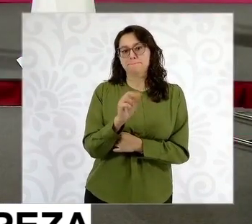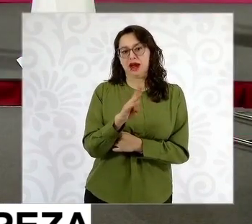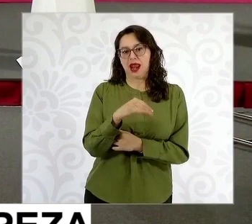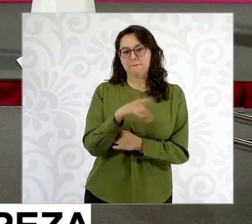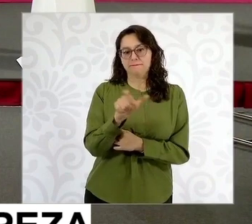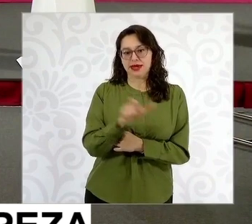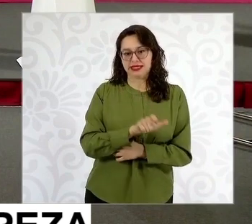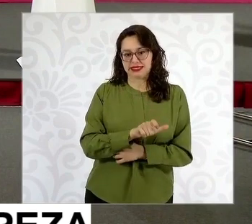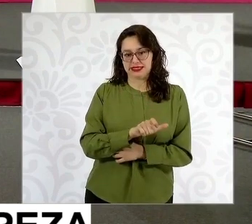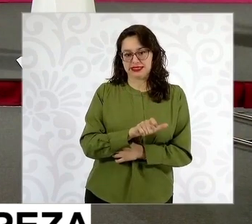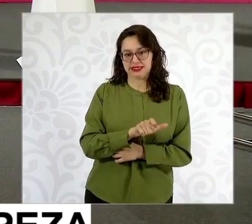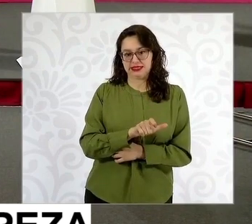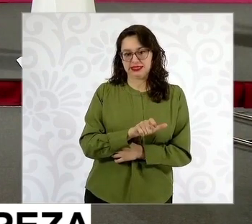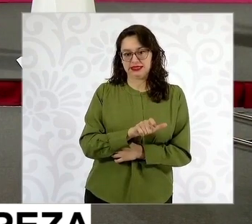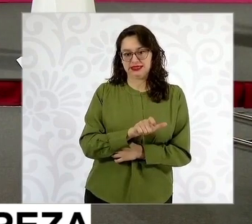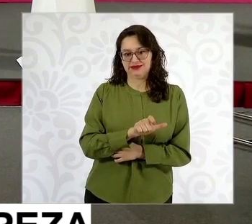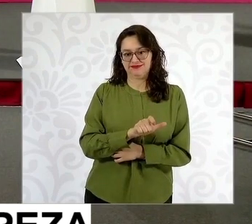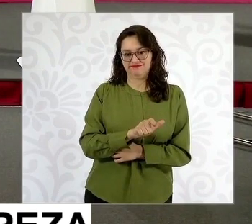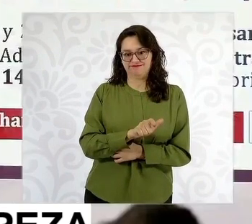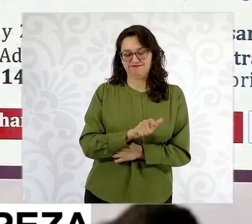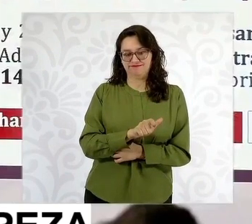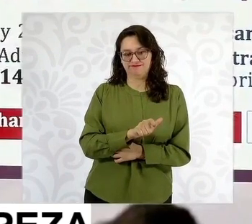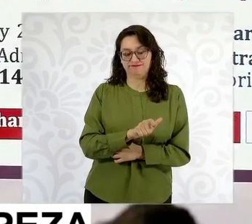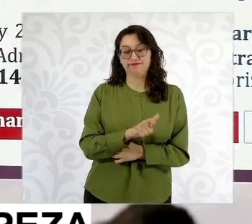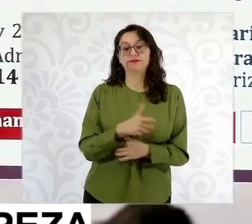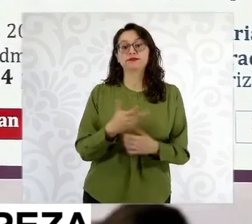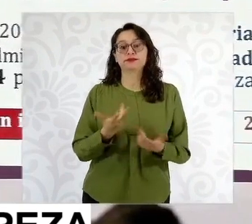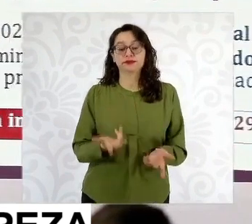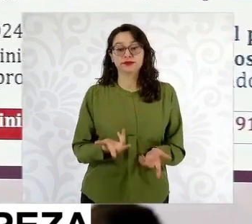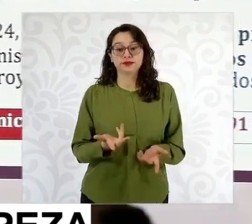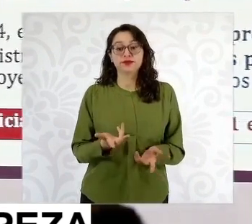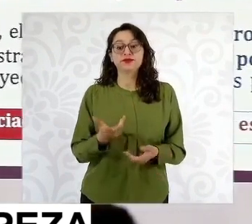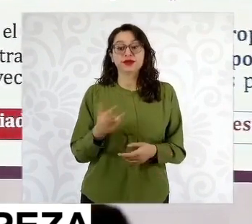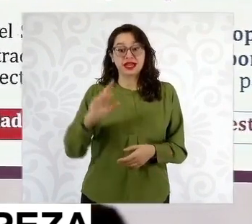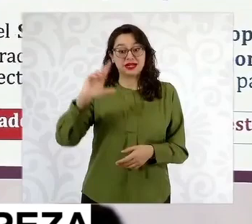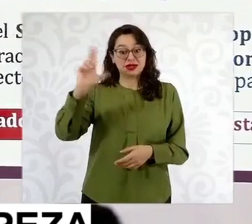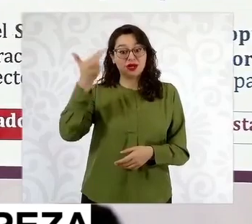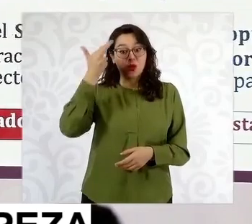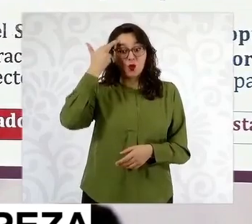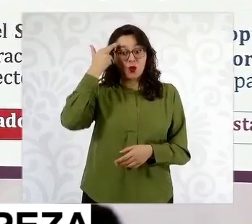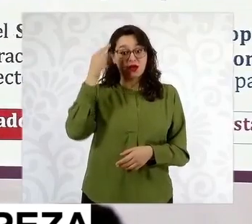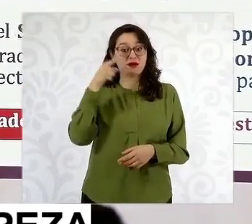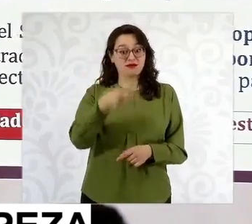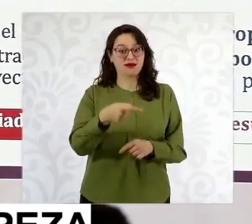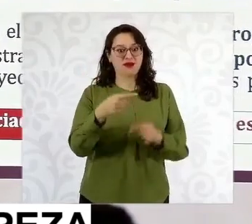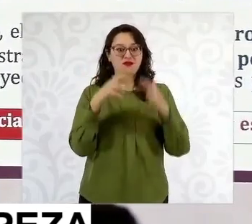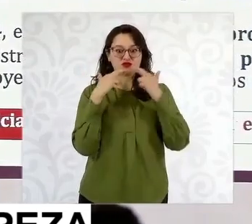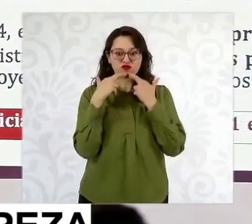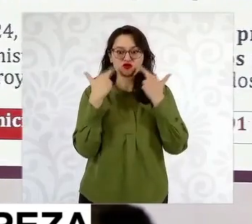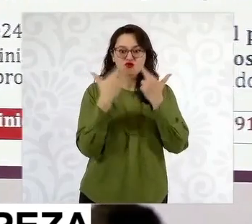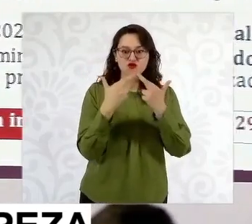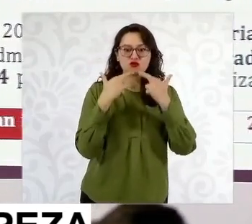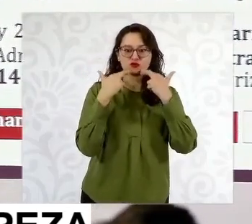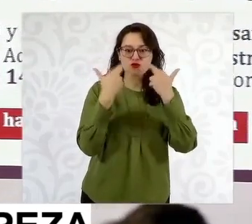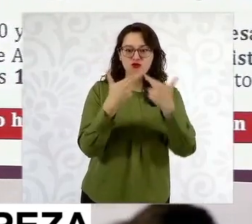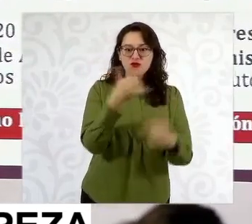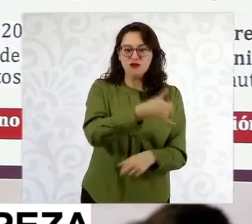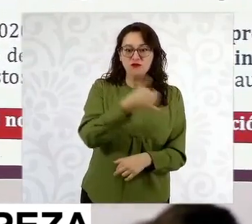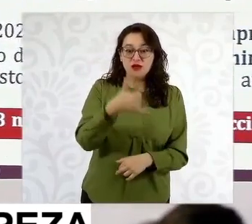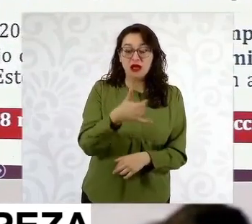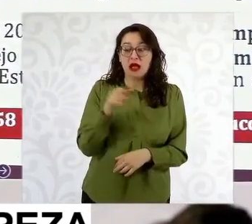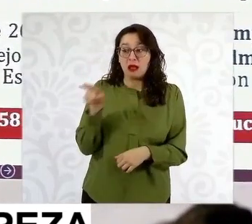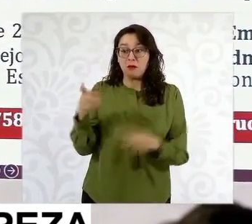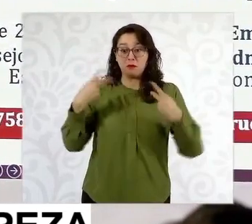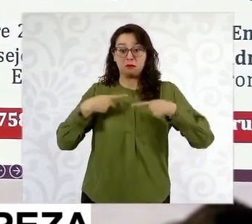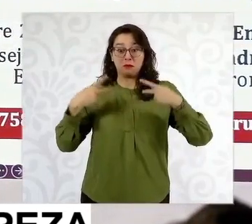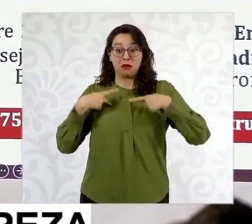Hay que recordar que por participar en estas comisiones, en el Infonavit